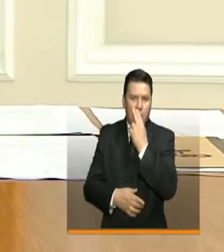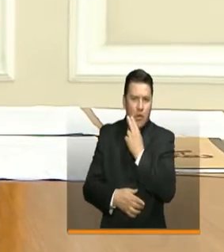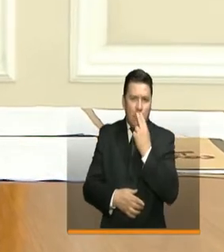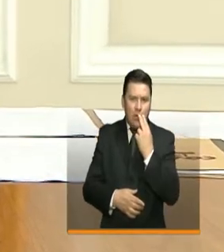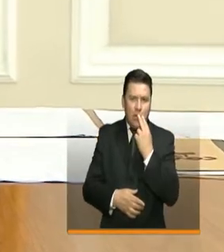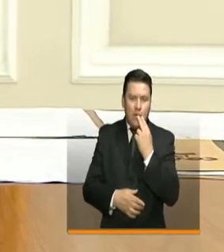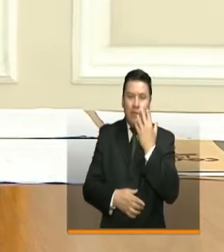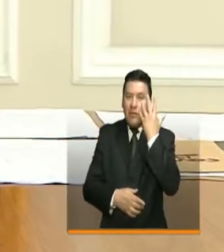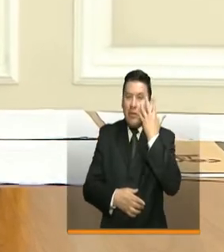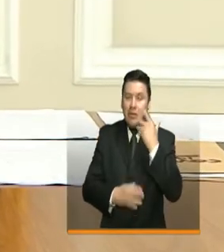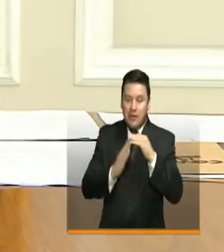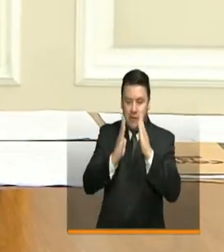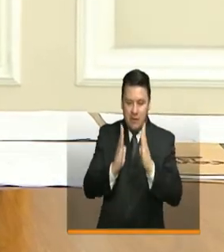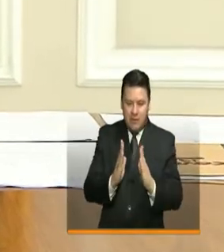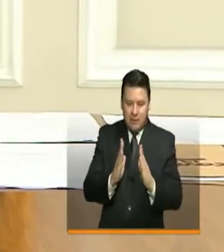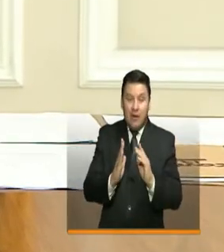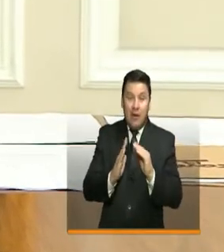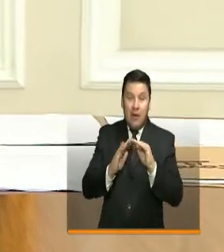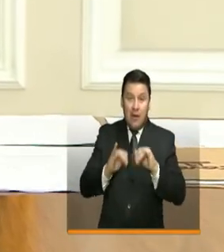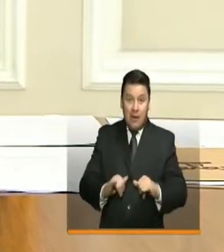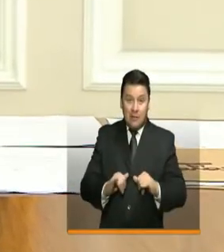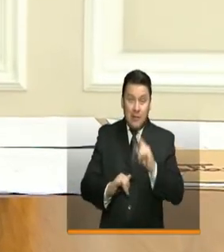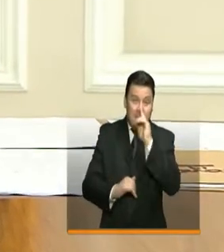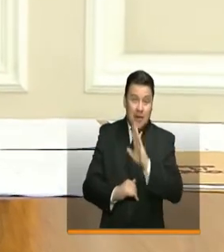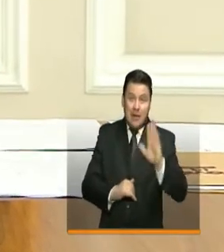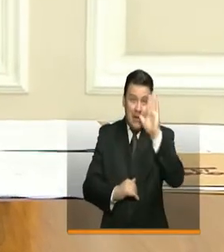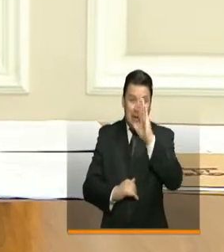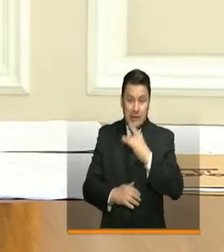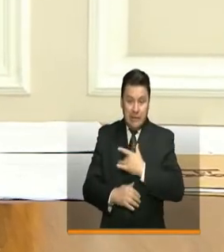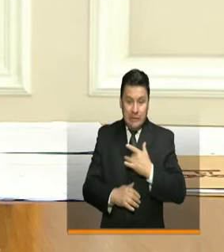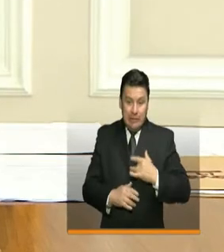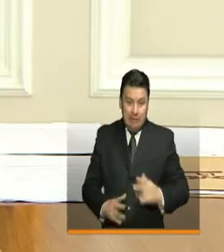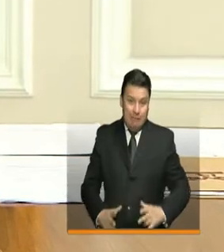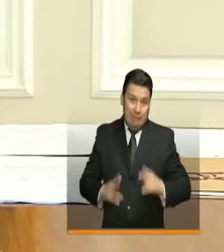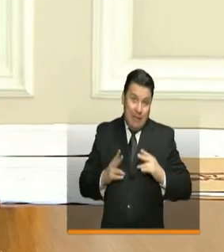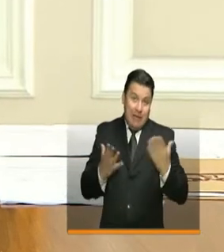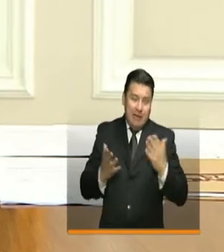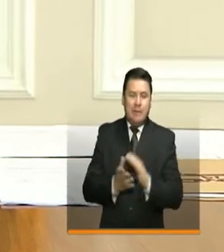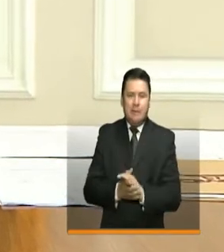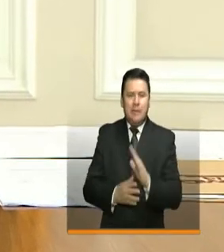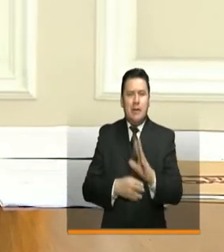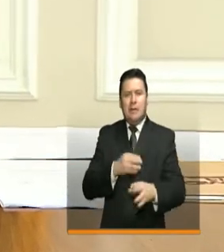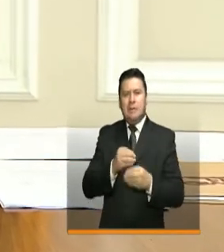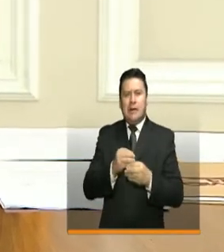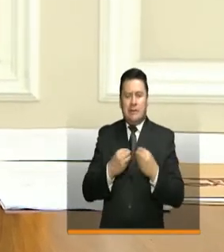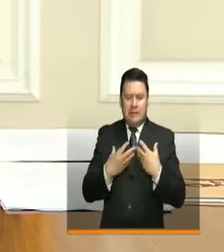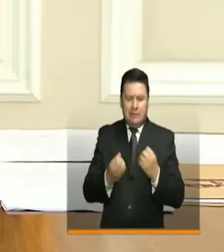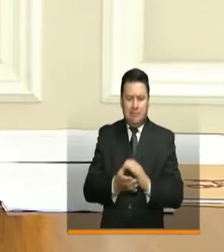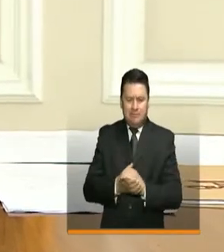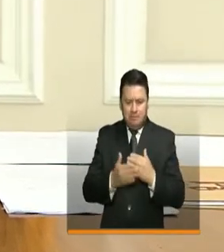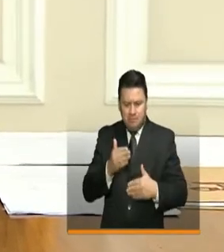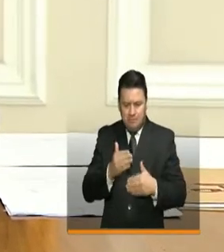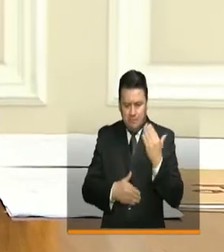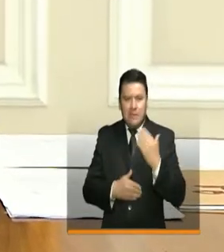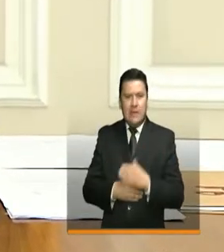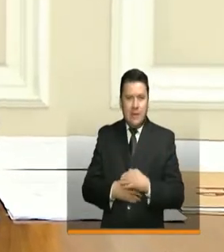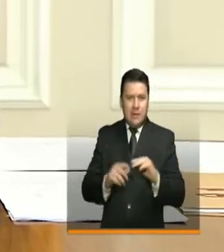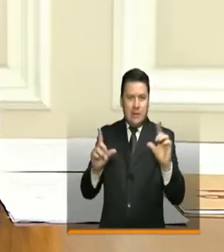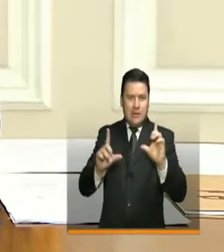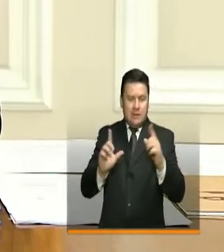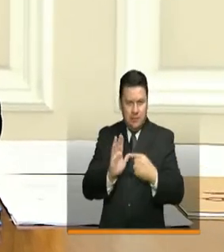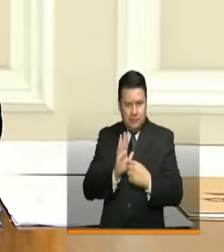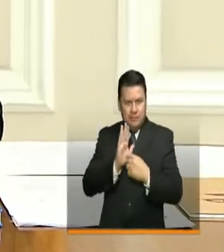esta cuarentena nacional por la salud y por la vida. Quiero una vez más empezar este